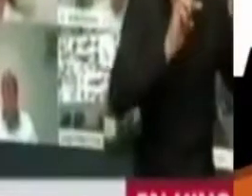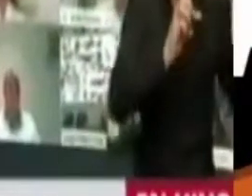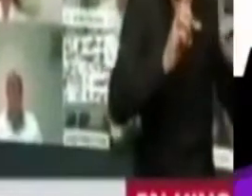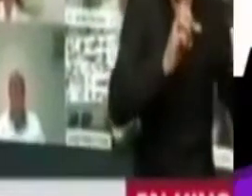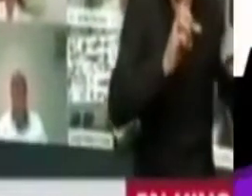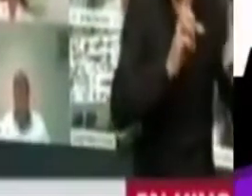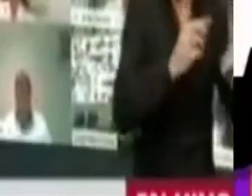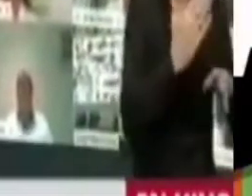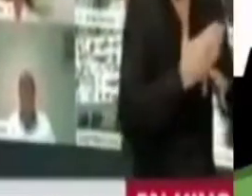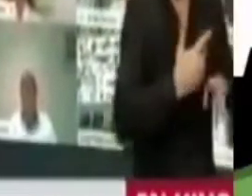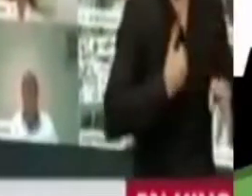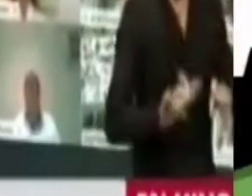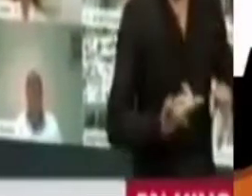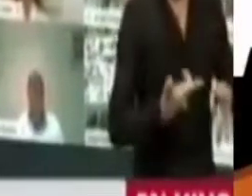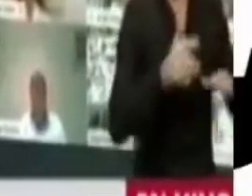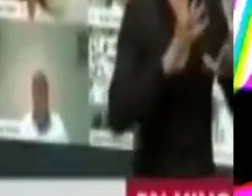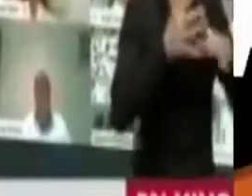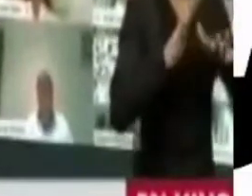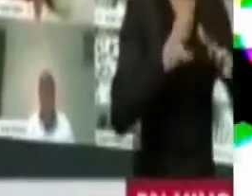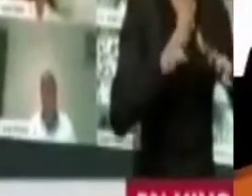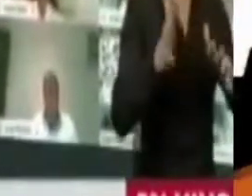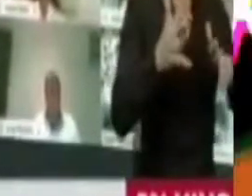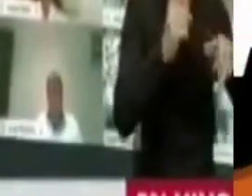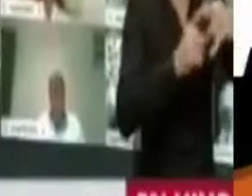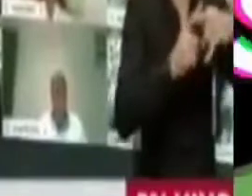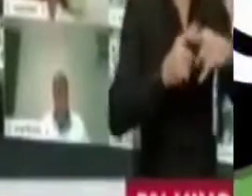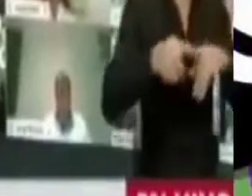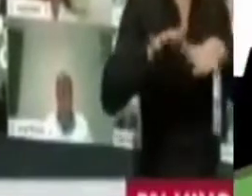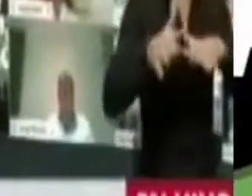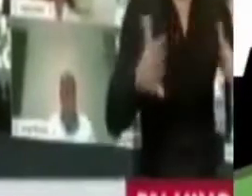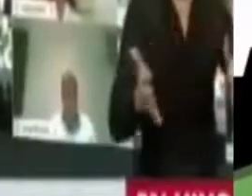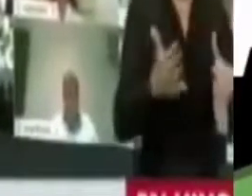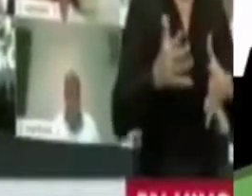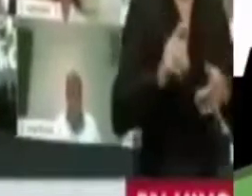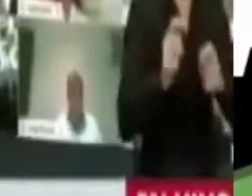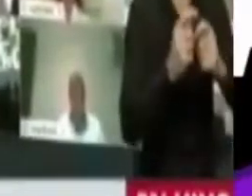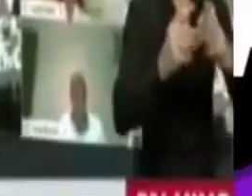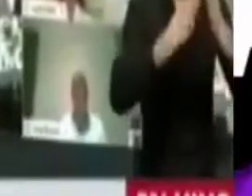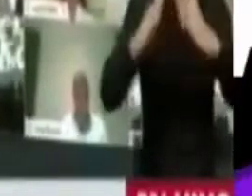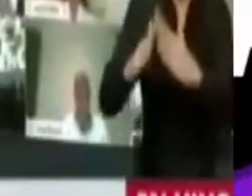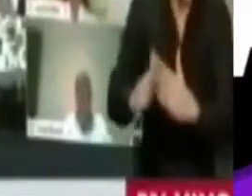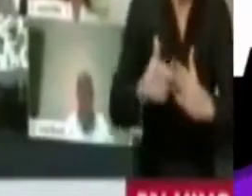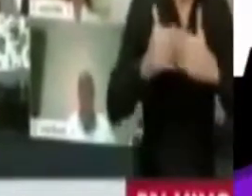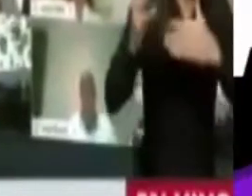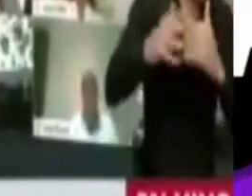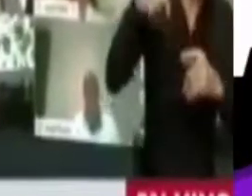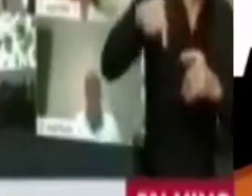que supieran también los otros diputados, dije que San Luis, en ese momento,